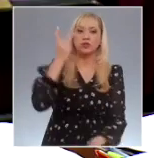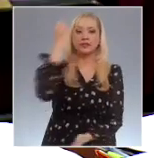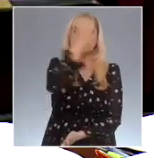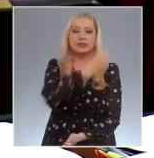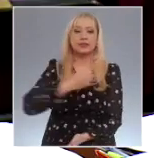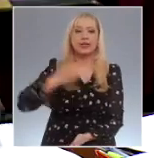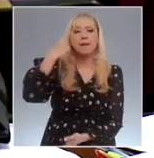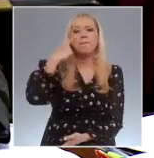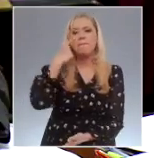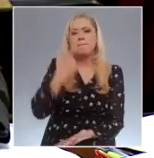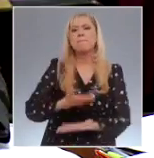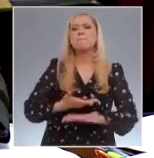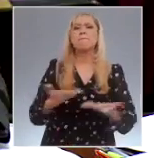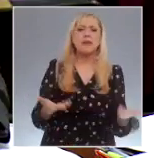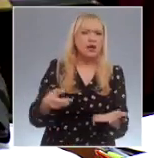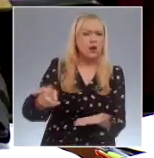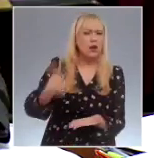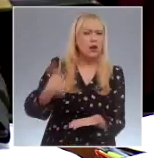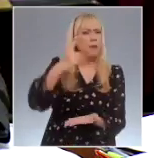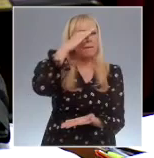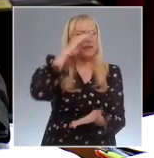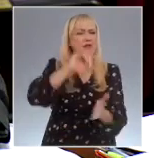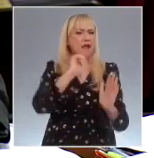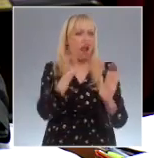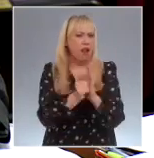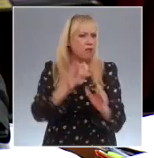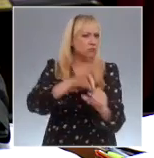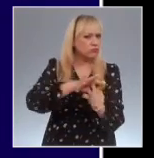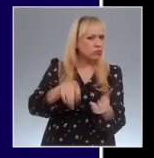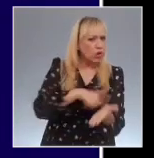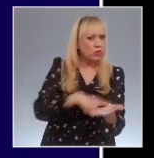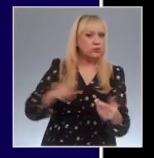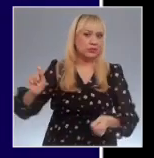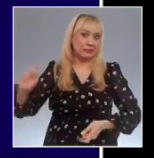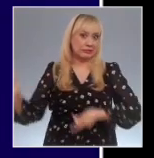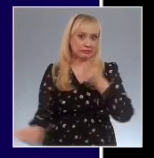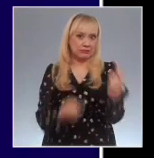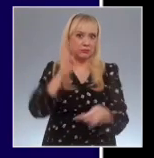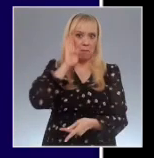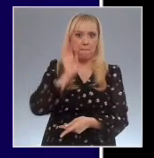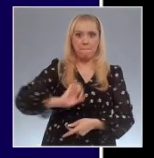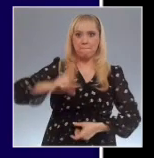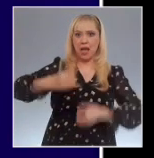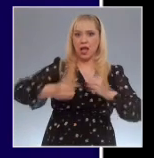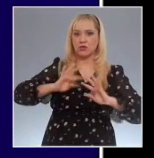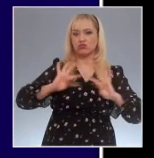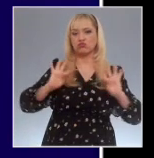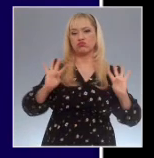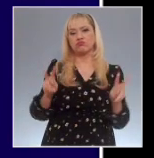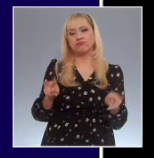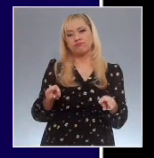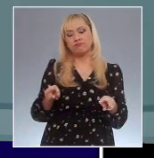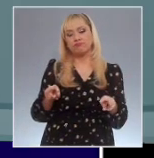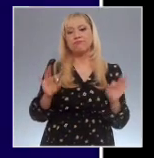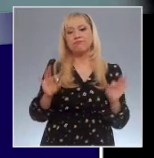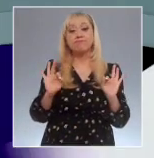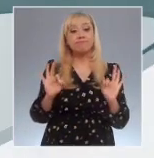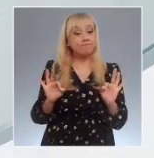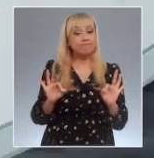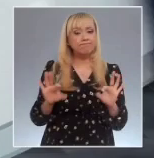ser cuestionados por las y los ministros. Posteriormente, el Pleno definirá las 2 ternas que enviará al Senado.